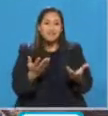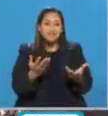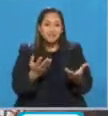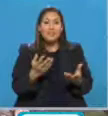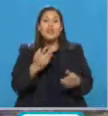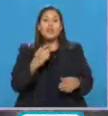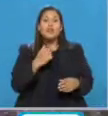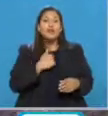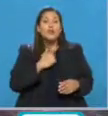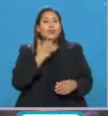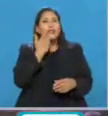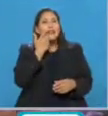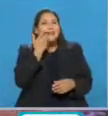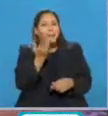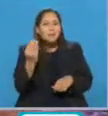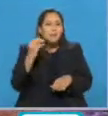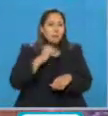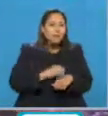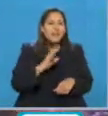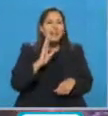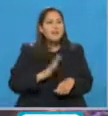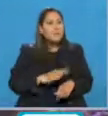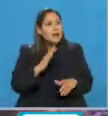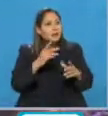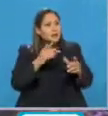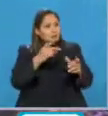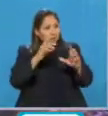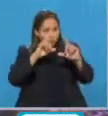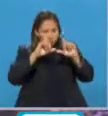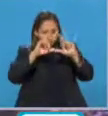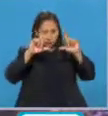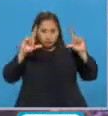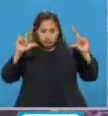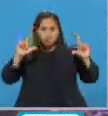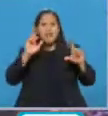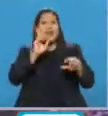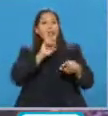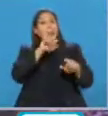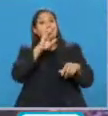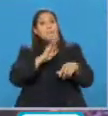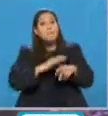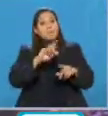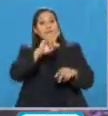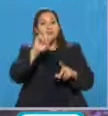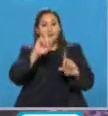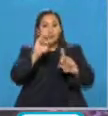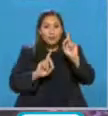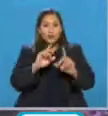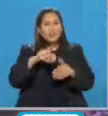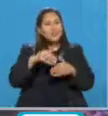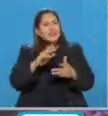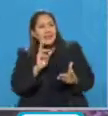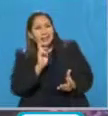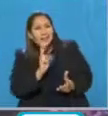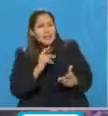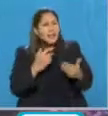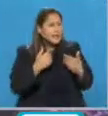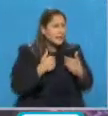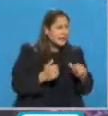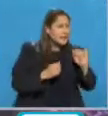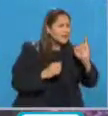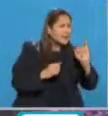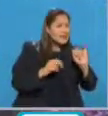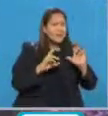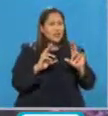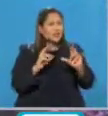hubiera querido que fuera más abierto incluso, que nos dejaran más interrogantes para entonces decir si entendemos o no lo que le pasa